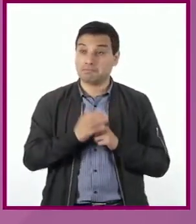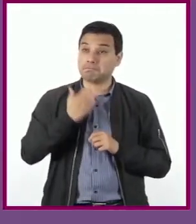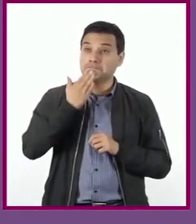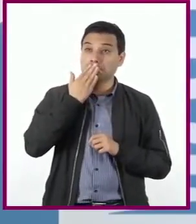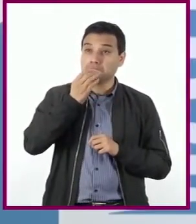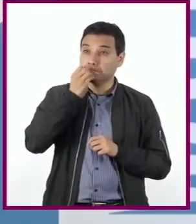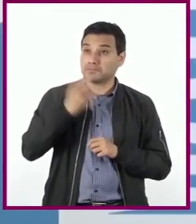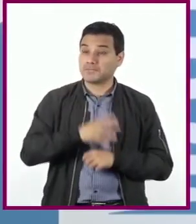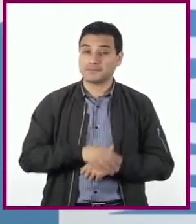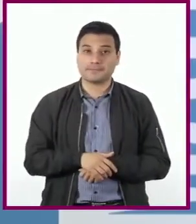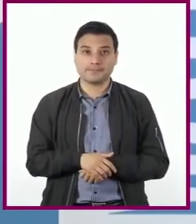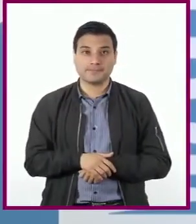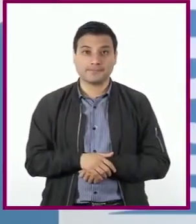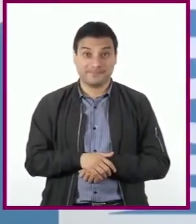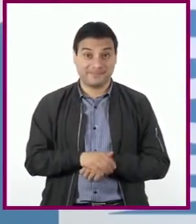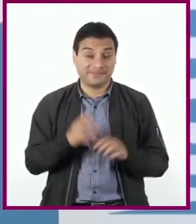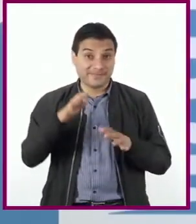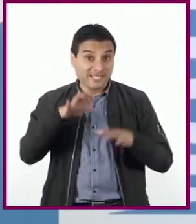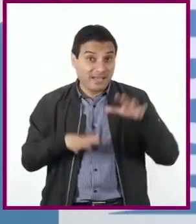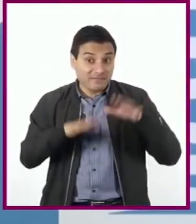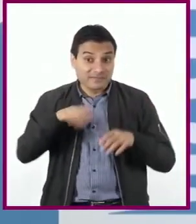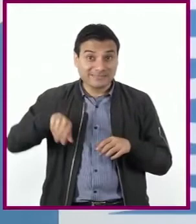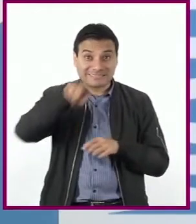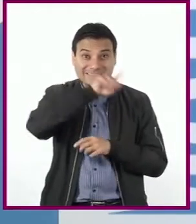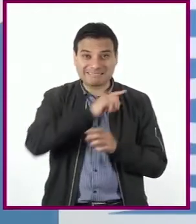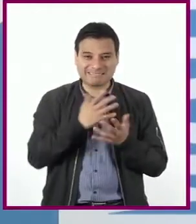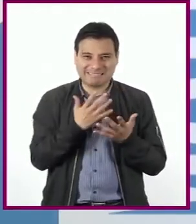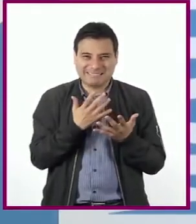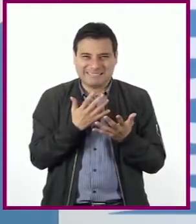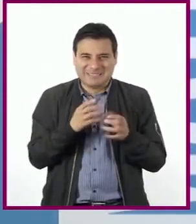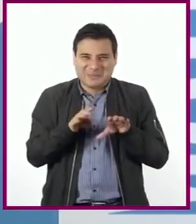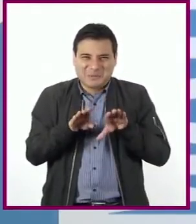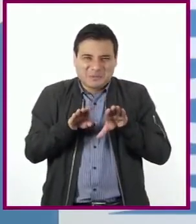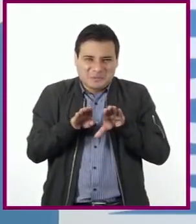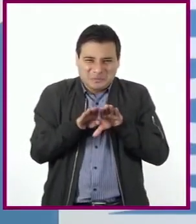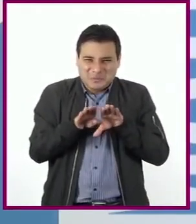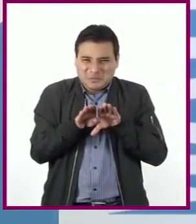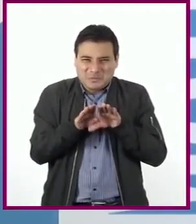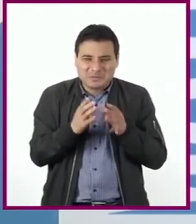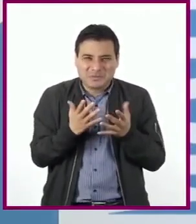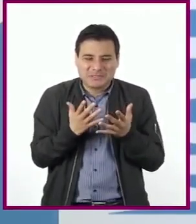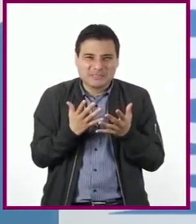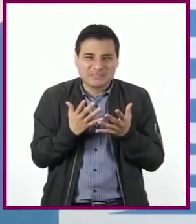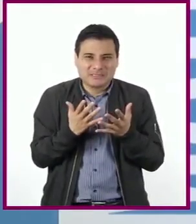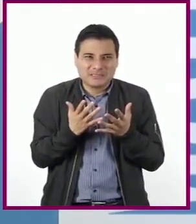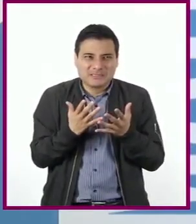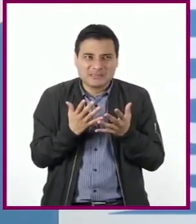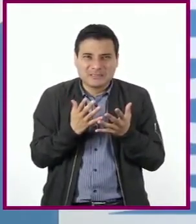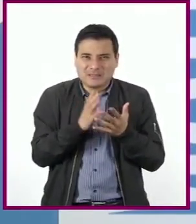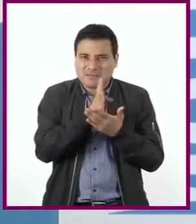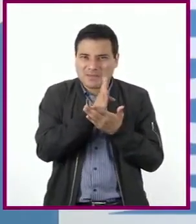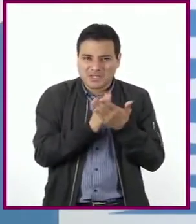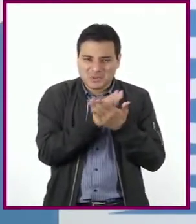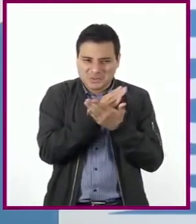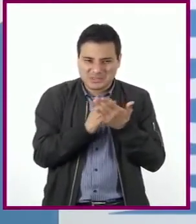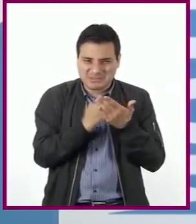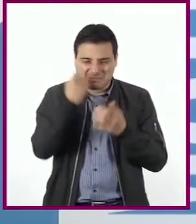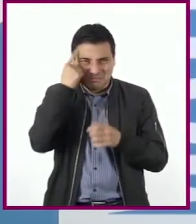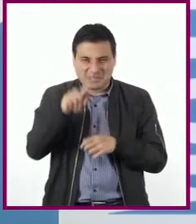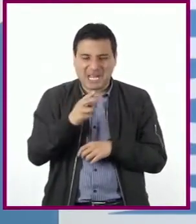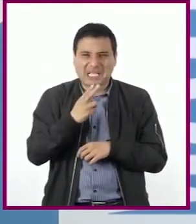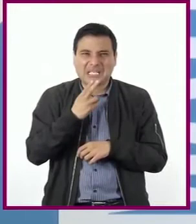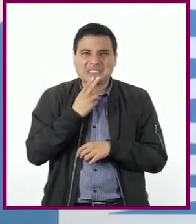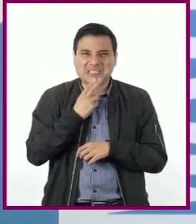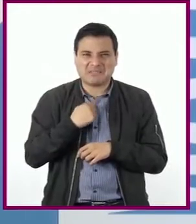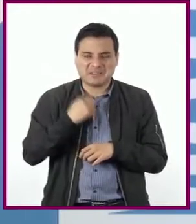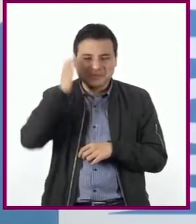bien. A veces es complicado pensar en situaciones en las que apliquemos el uso de las fracciones,